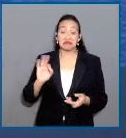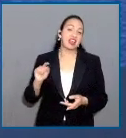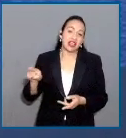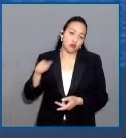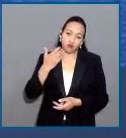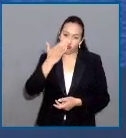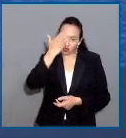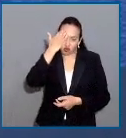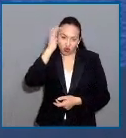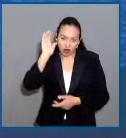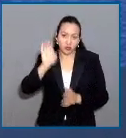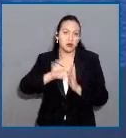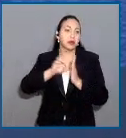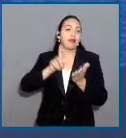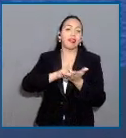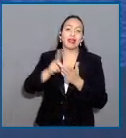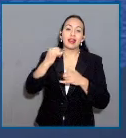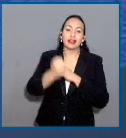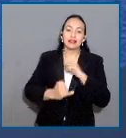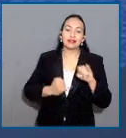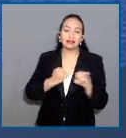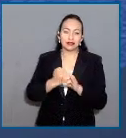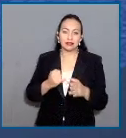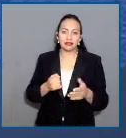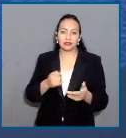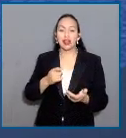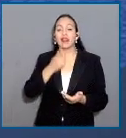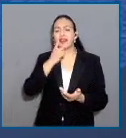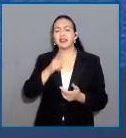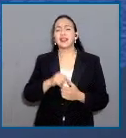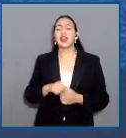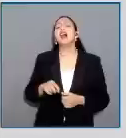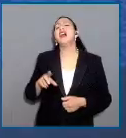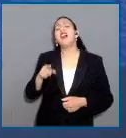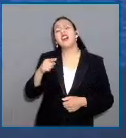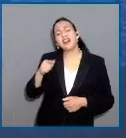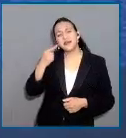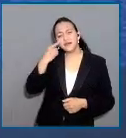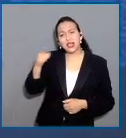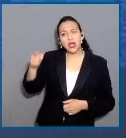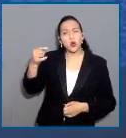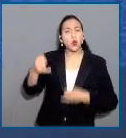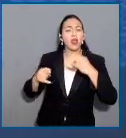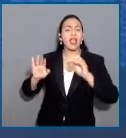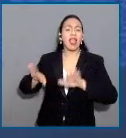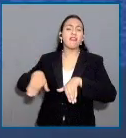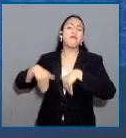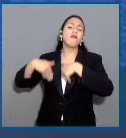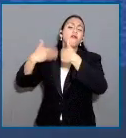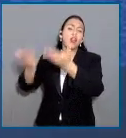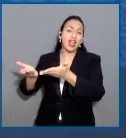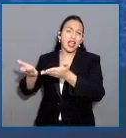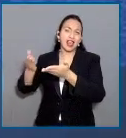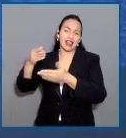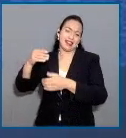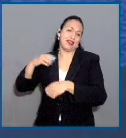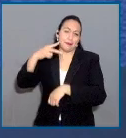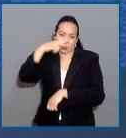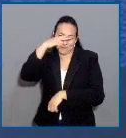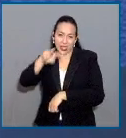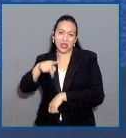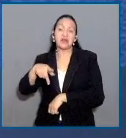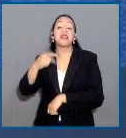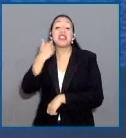internacional, cuando nos dicen, bueno, es que son jueces extranjeros que vienen a decirnos qué hacer. Deberían de servir como punto